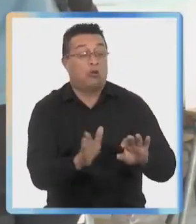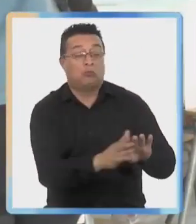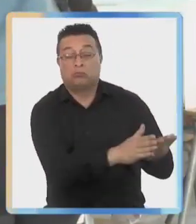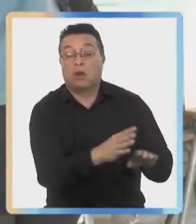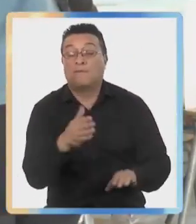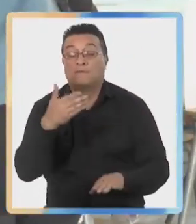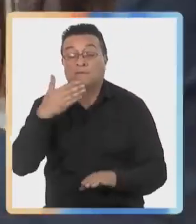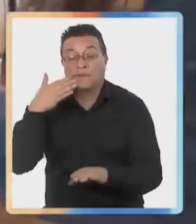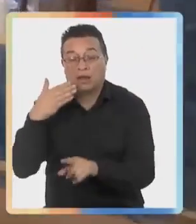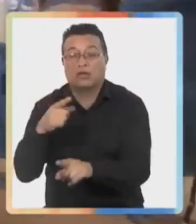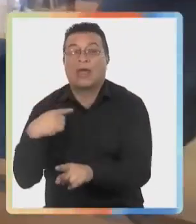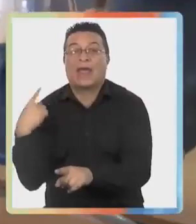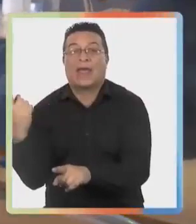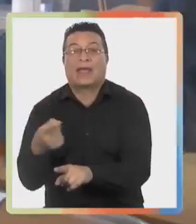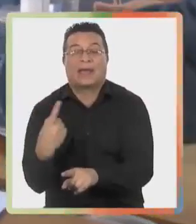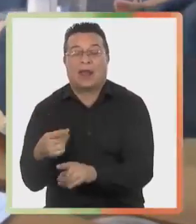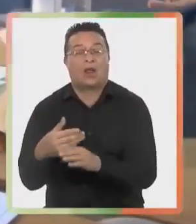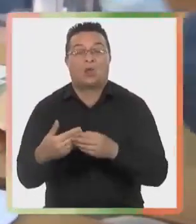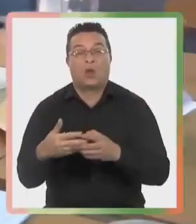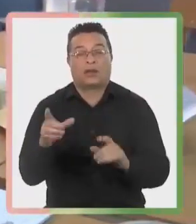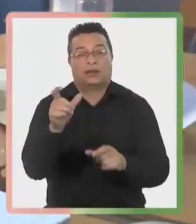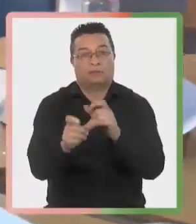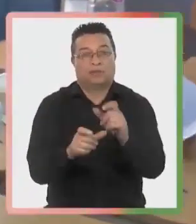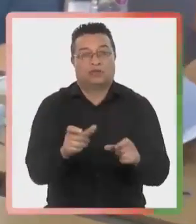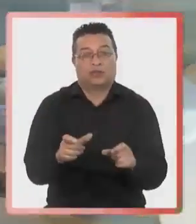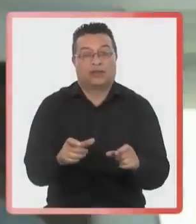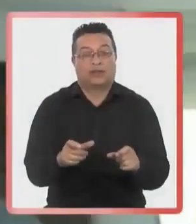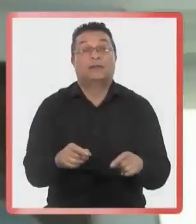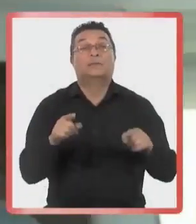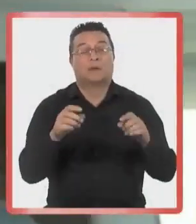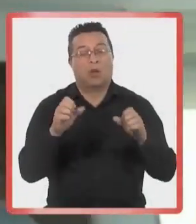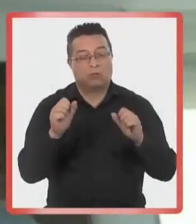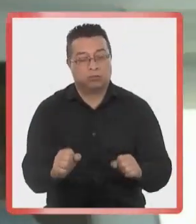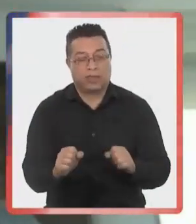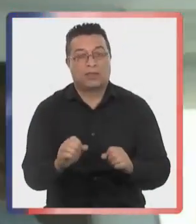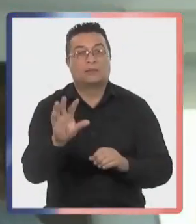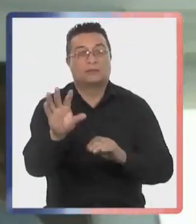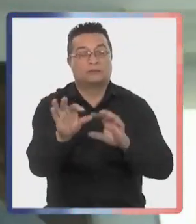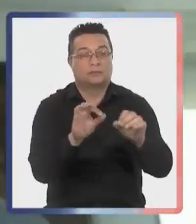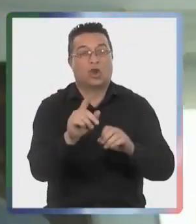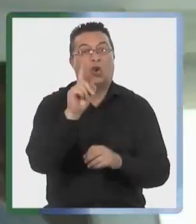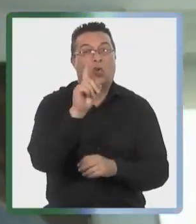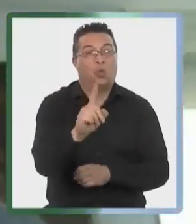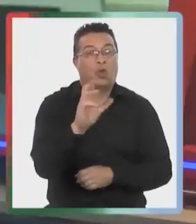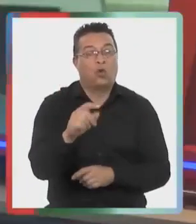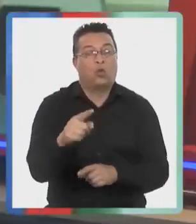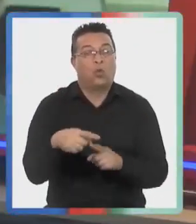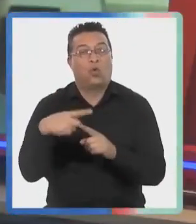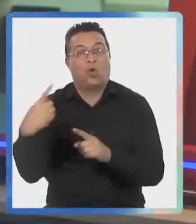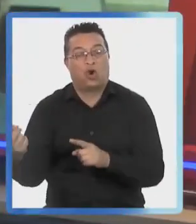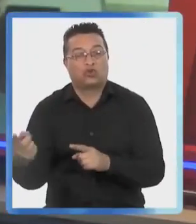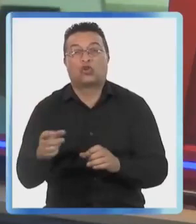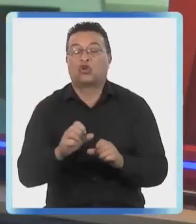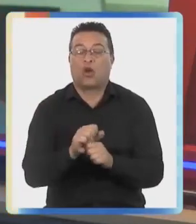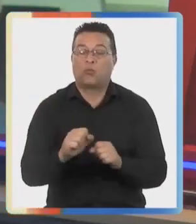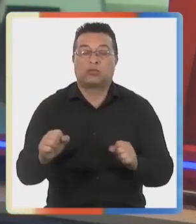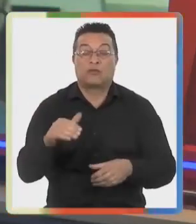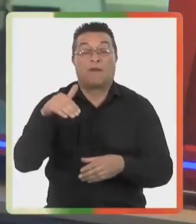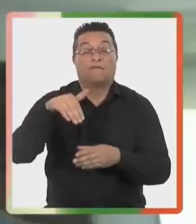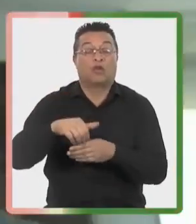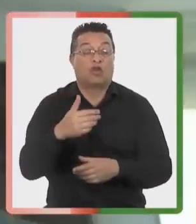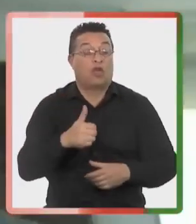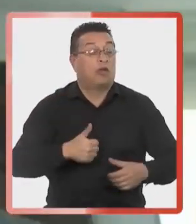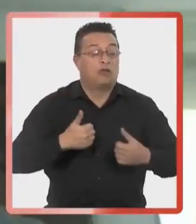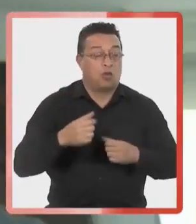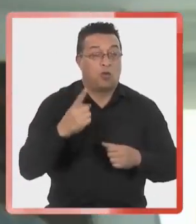color blanco, que es el general de cualquier elector, ¿ya? Y pueden elegir uno u otro voto, no pueden votar en ambos, tienen que